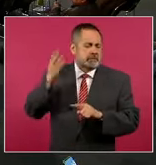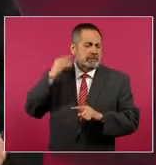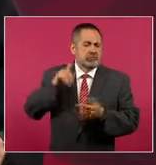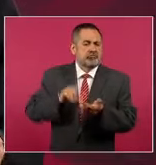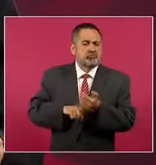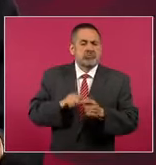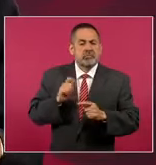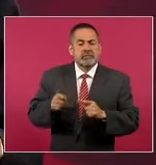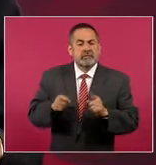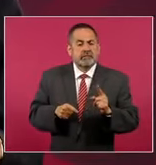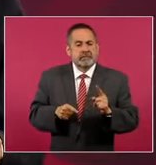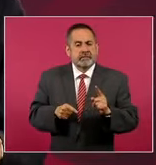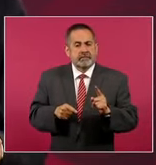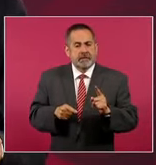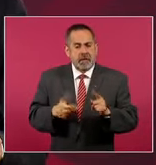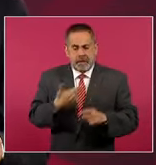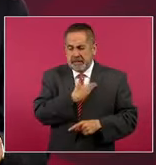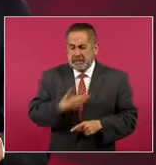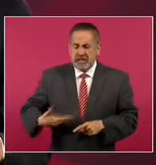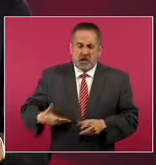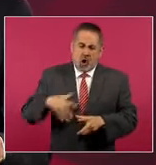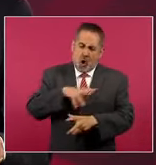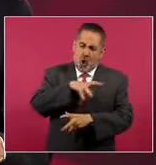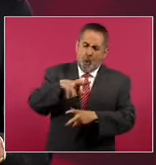era el Ejecutivo.